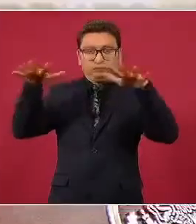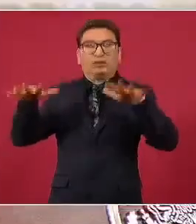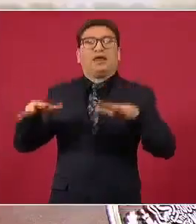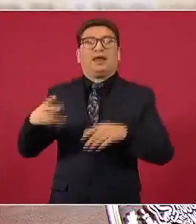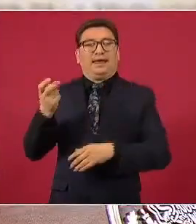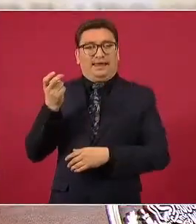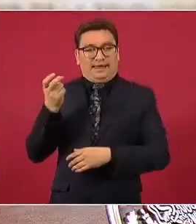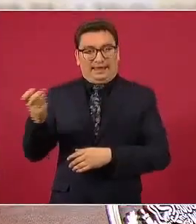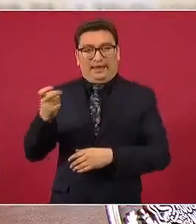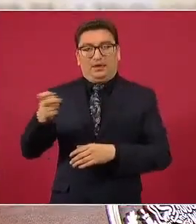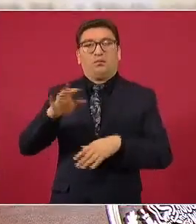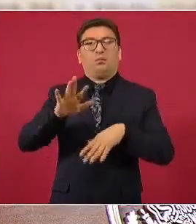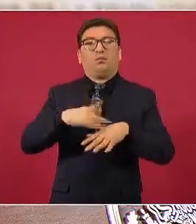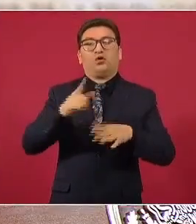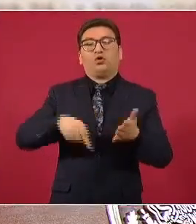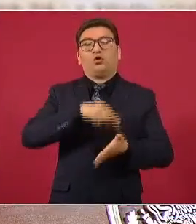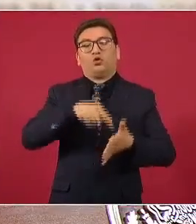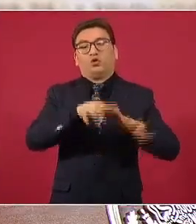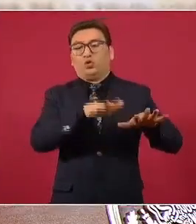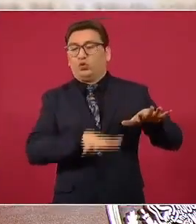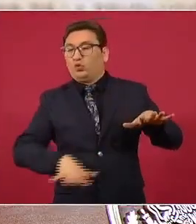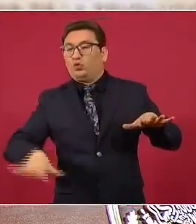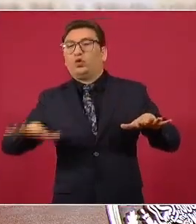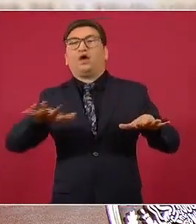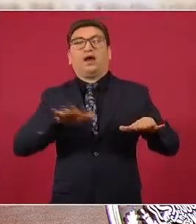una parte baja,